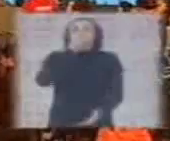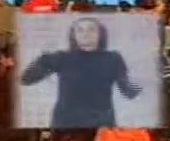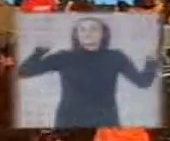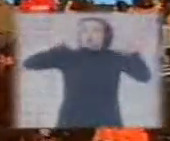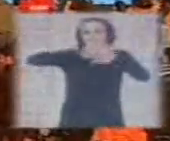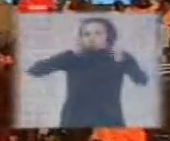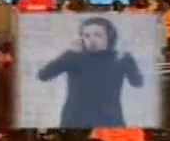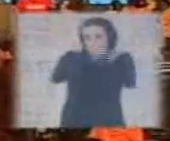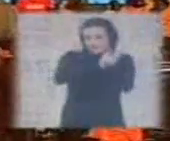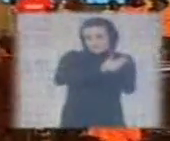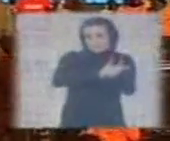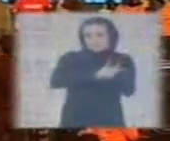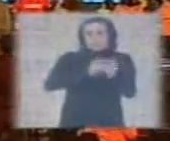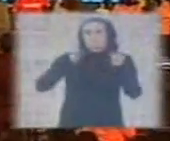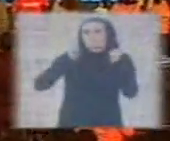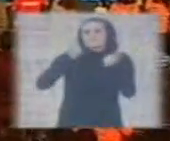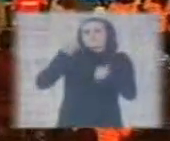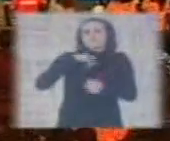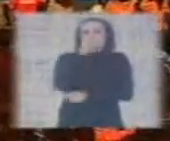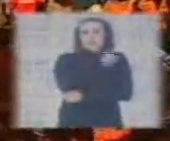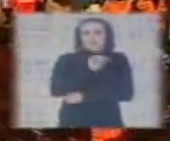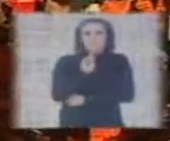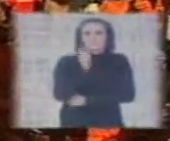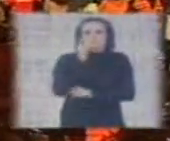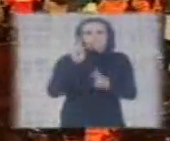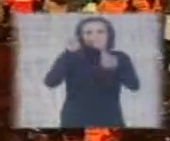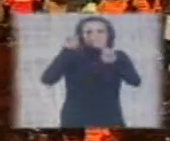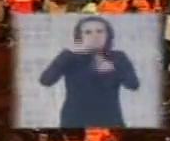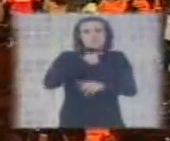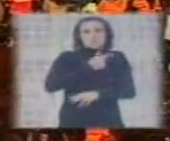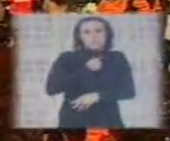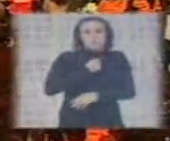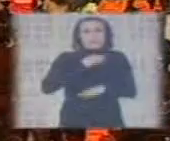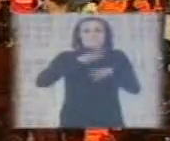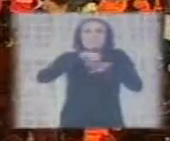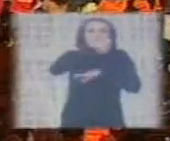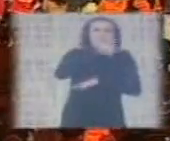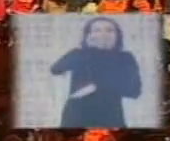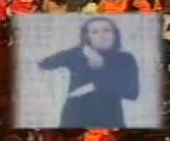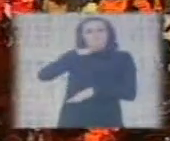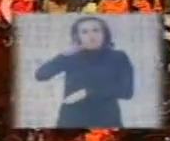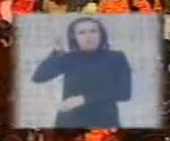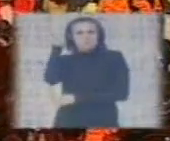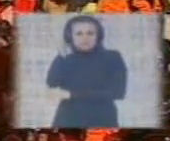nuevo, renovada. Les escuchamos. Vamos a empezar con el primer tema. Espero que les guste. Va por ti y por tanto daño, ¿vale?